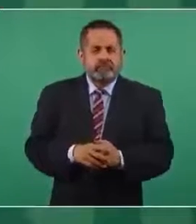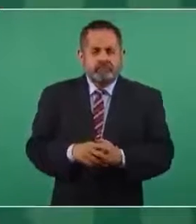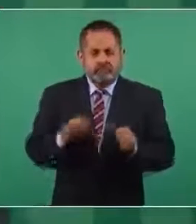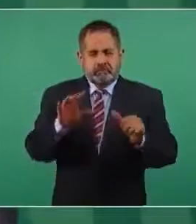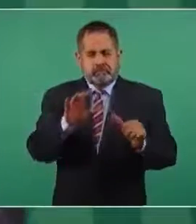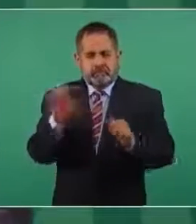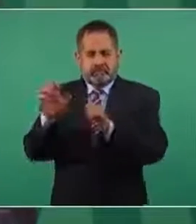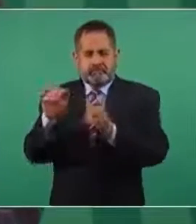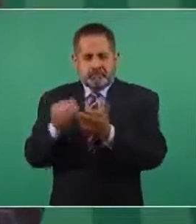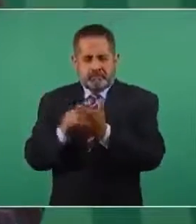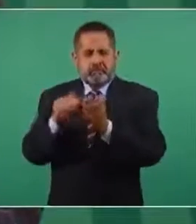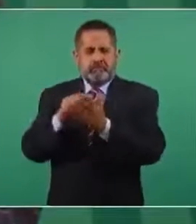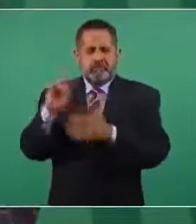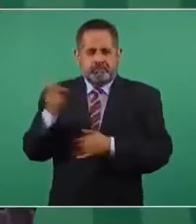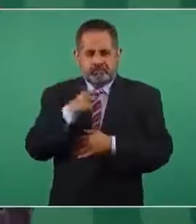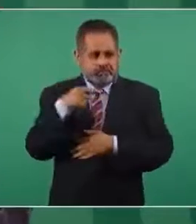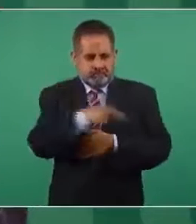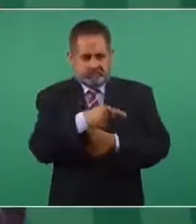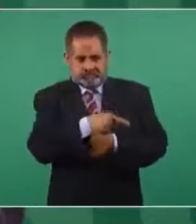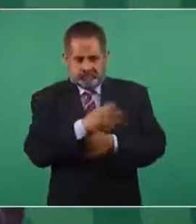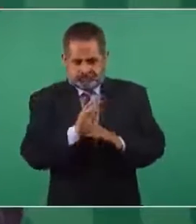600 millones de dólares aquí.